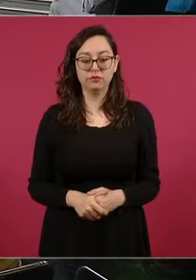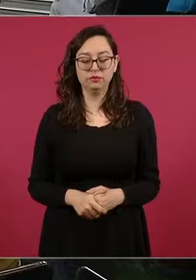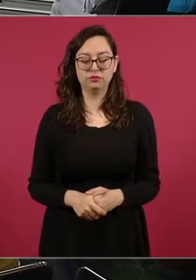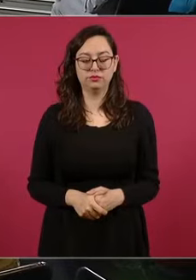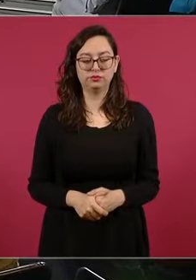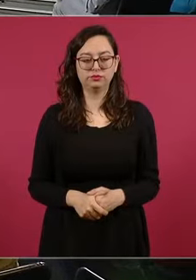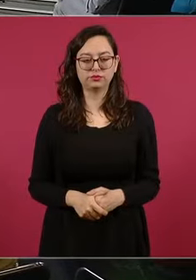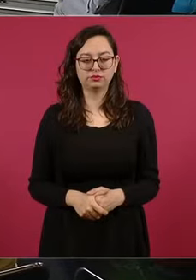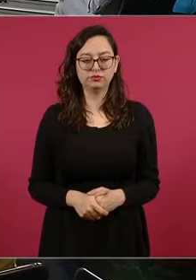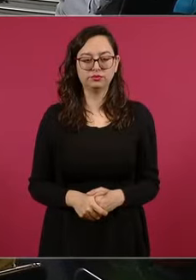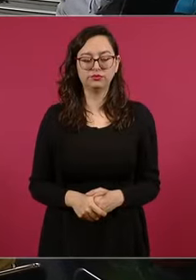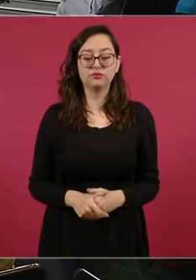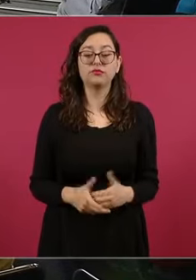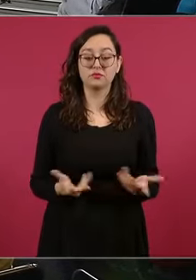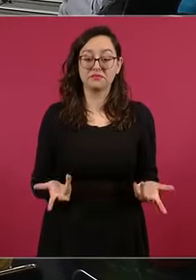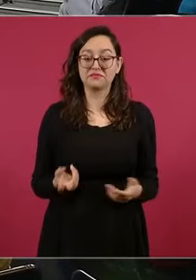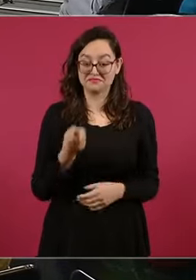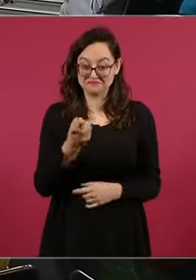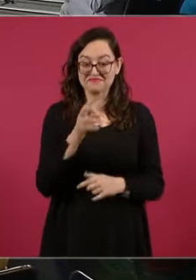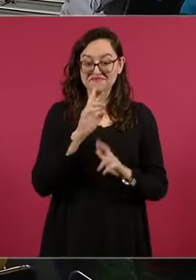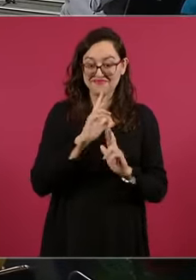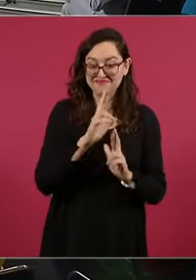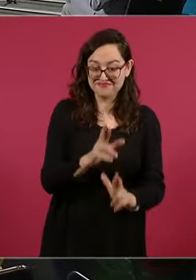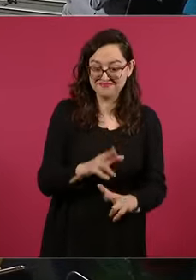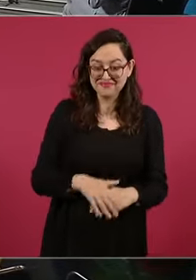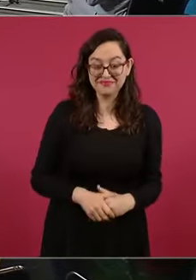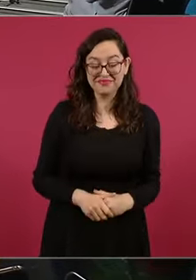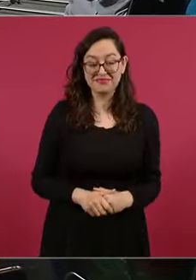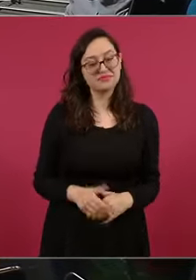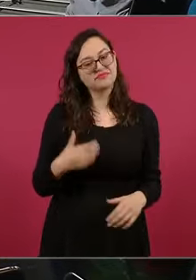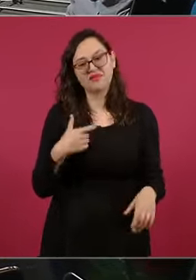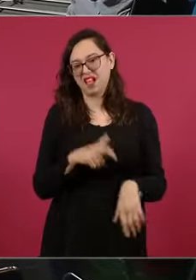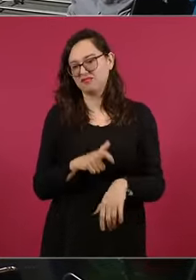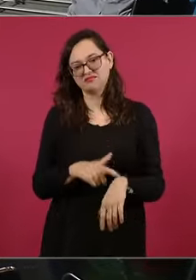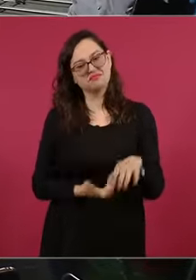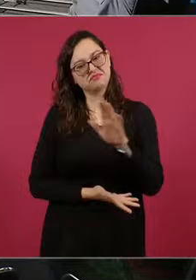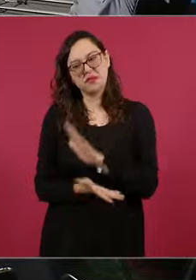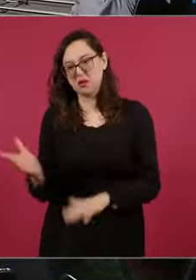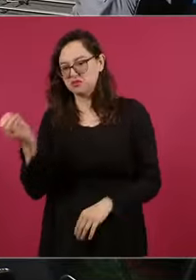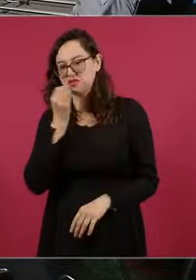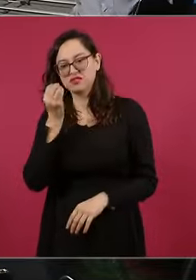Entonces, así te respondo. Vámonos a desayunar.